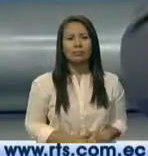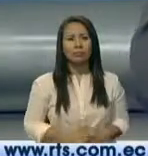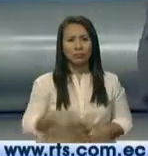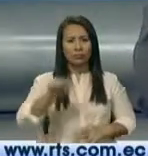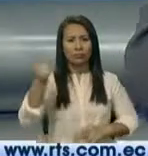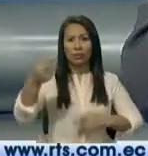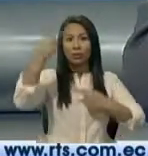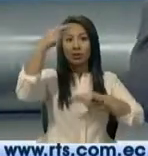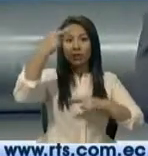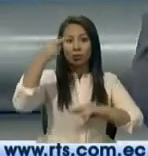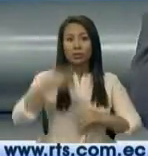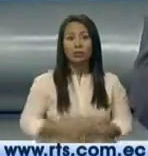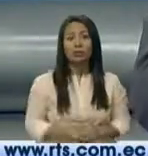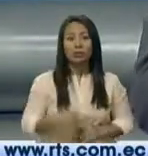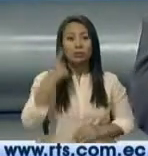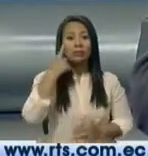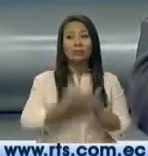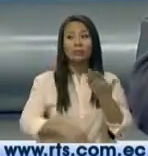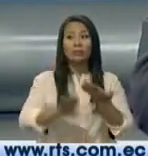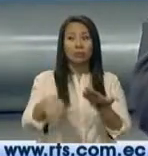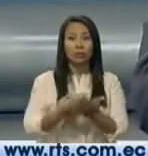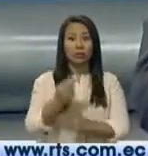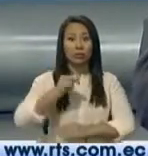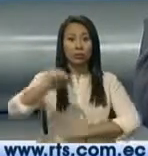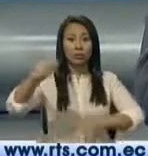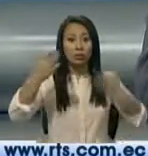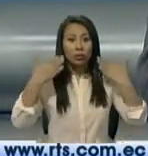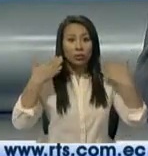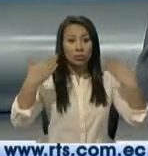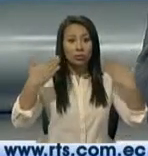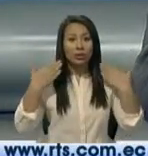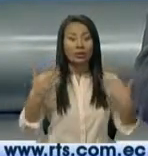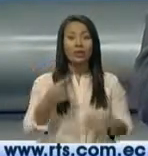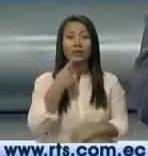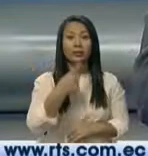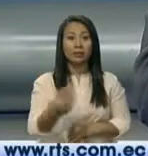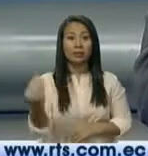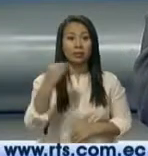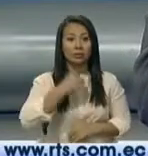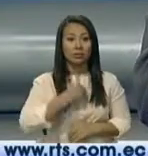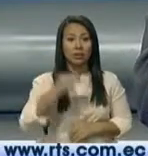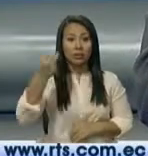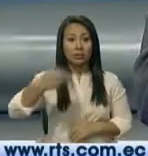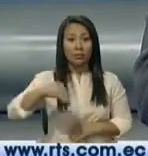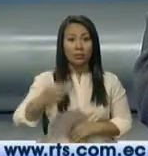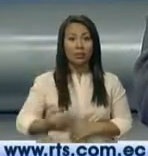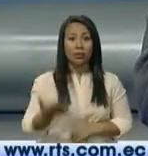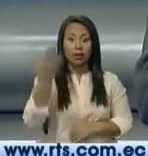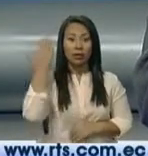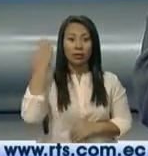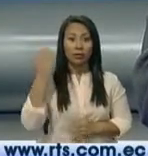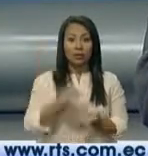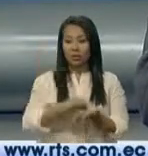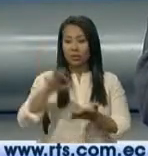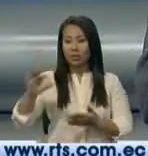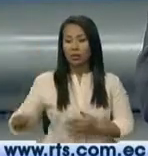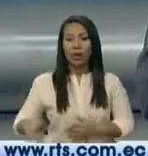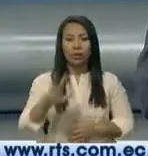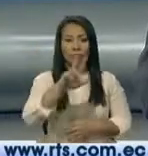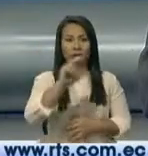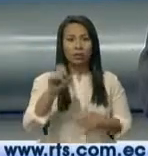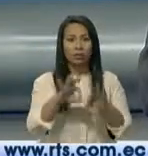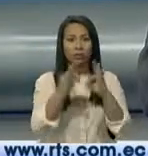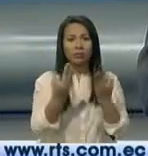Otra información para ustedes, habitantes de Monte Sinaí, al noroeste de Guayaquil, afirman que el miércoles anterior hubo un desalojo de 30 familias